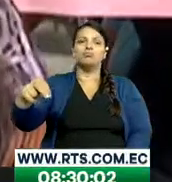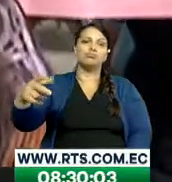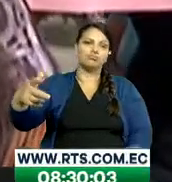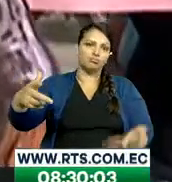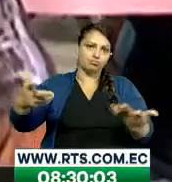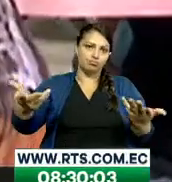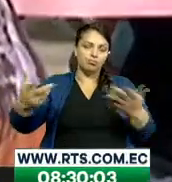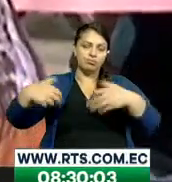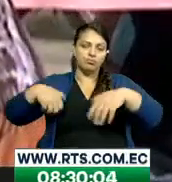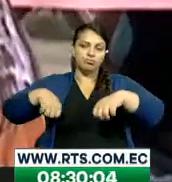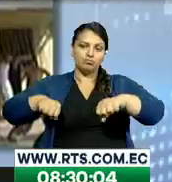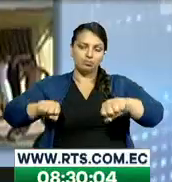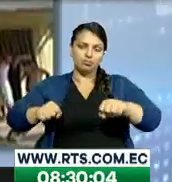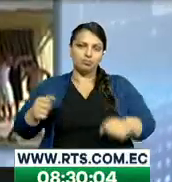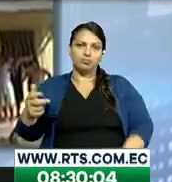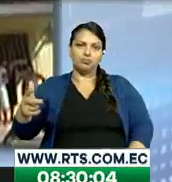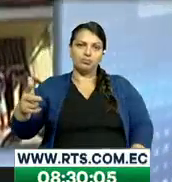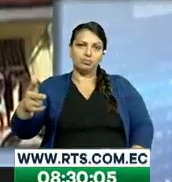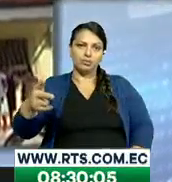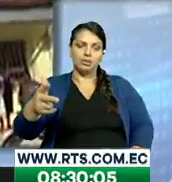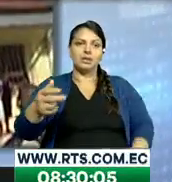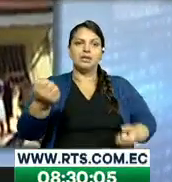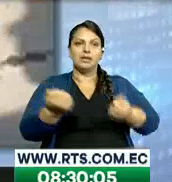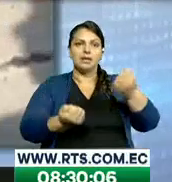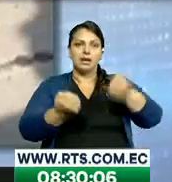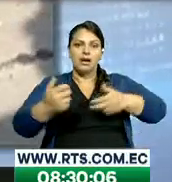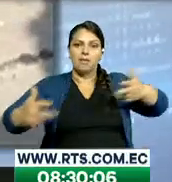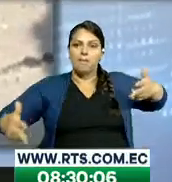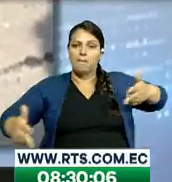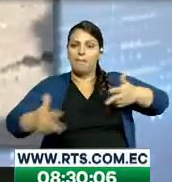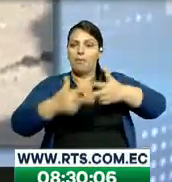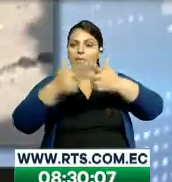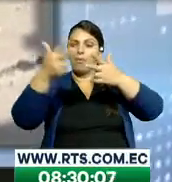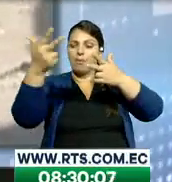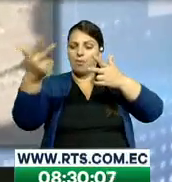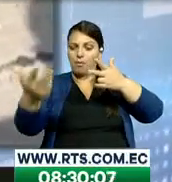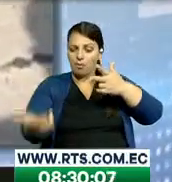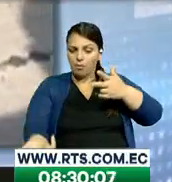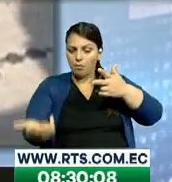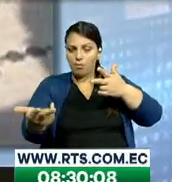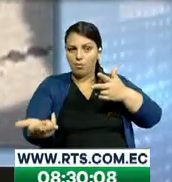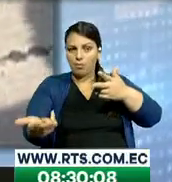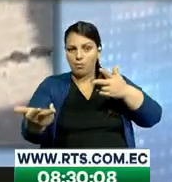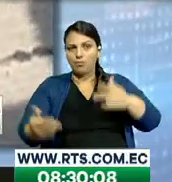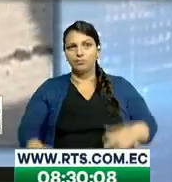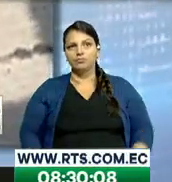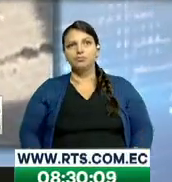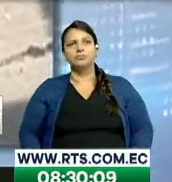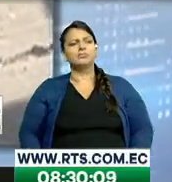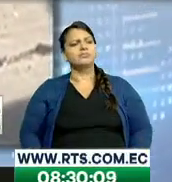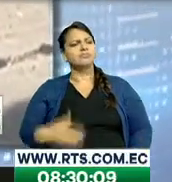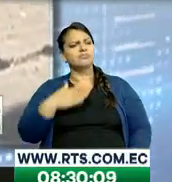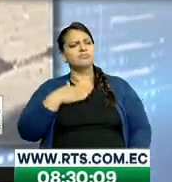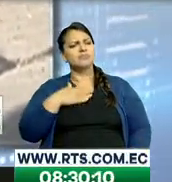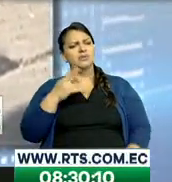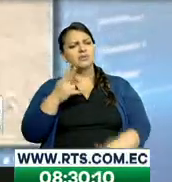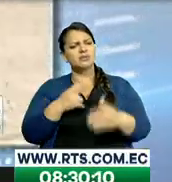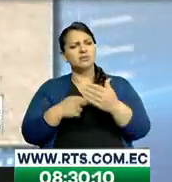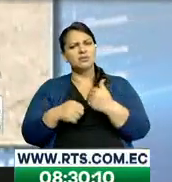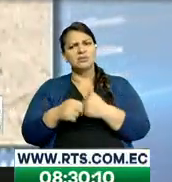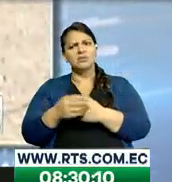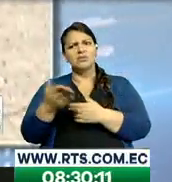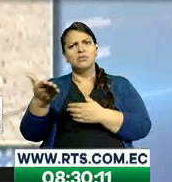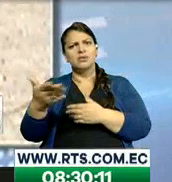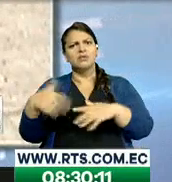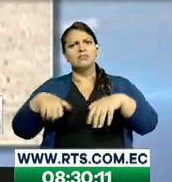carro, está en libertad, y mi hijo está con custodia, no sé por qué. El señor policía detuvo al señor conductor, pero lo dejó ir.